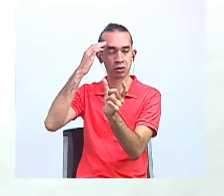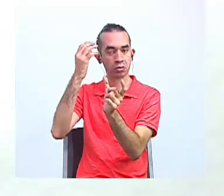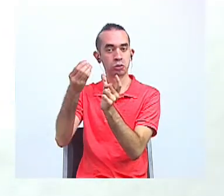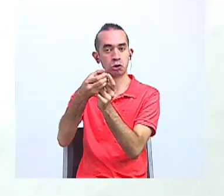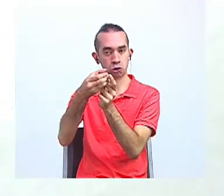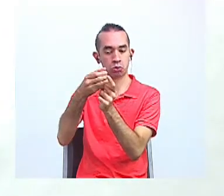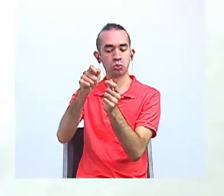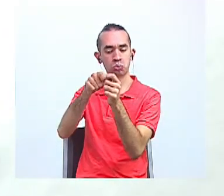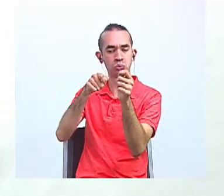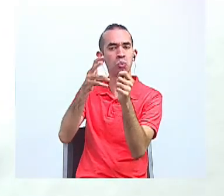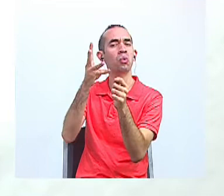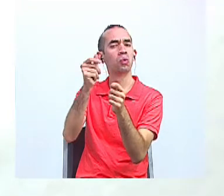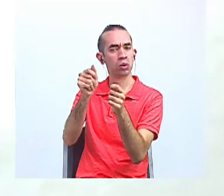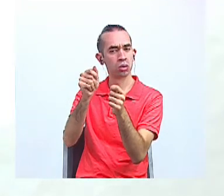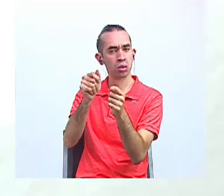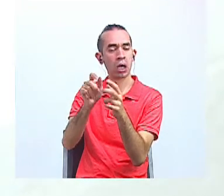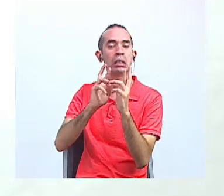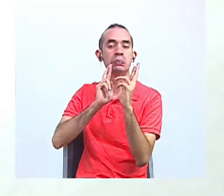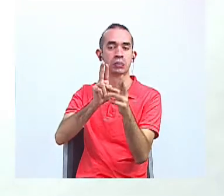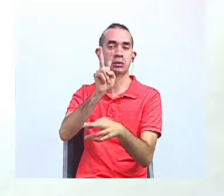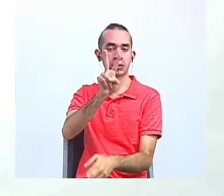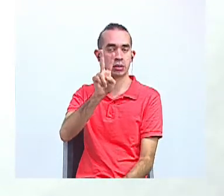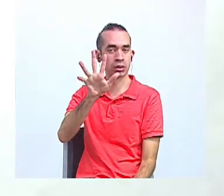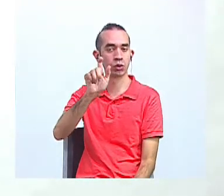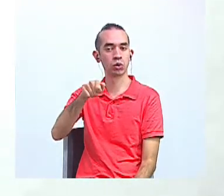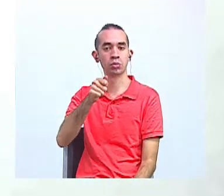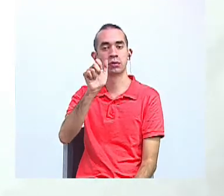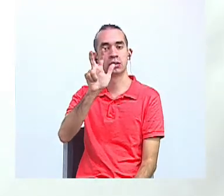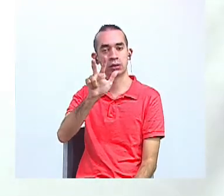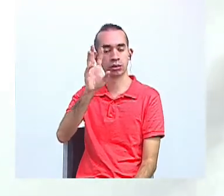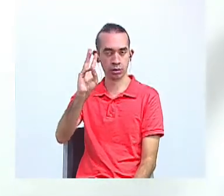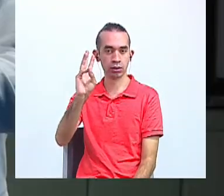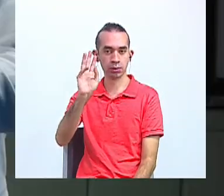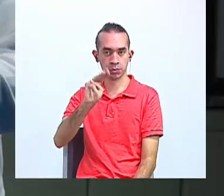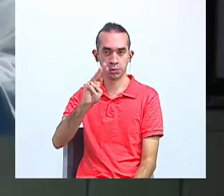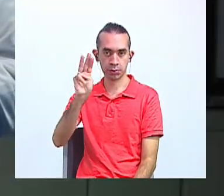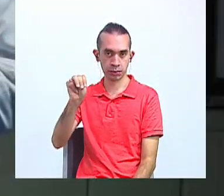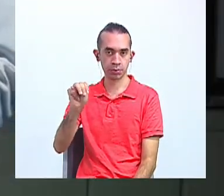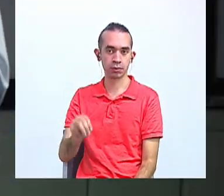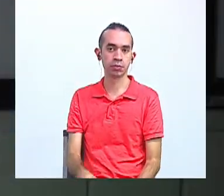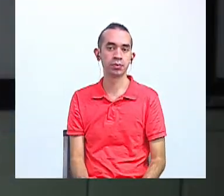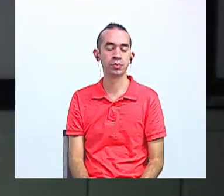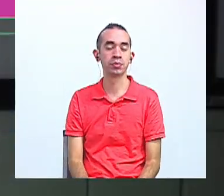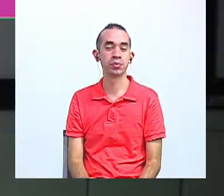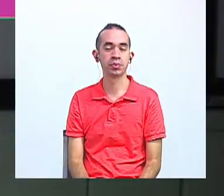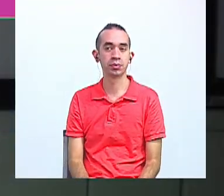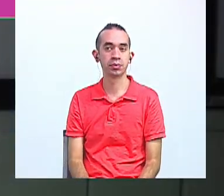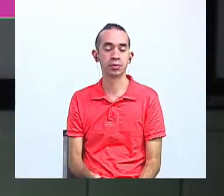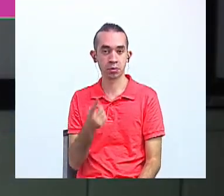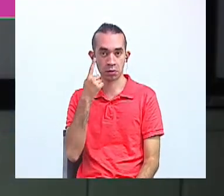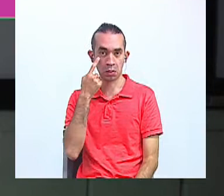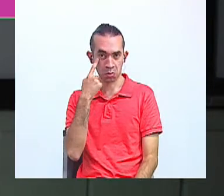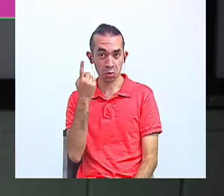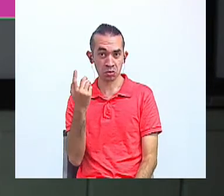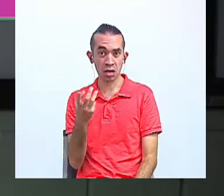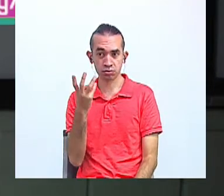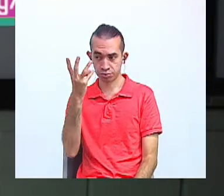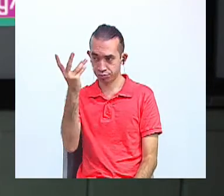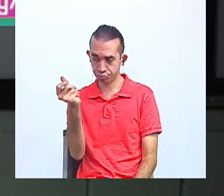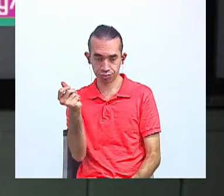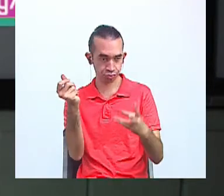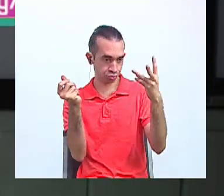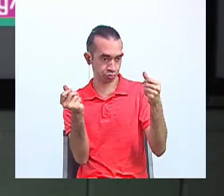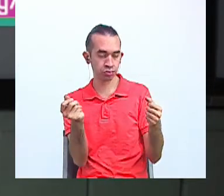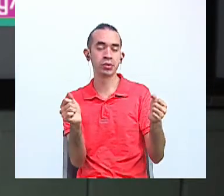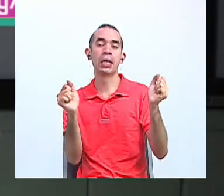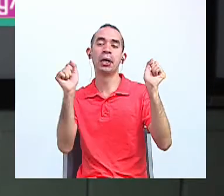diámetro para un diámetro de 25,36 milímetros. Con estas dos medidas es